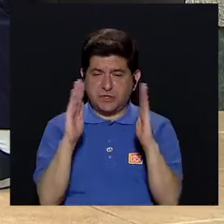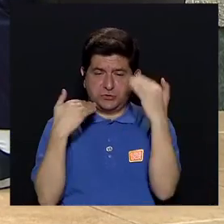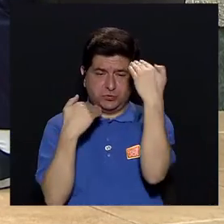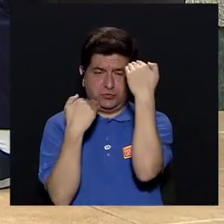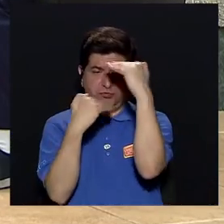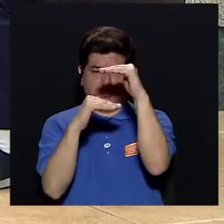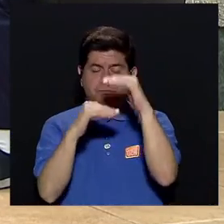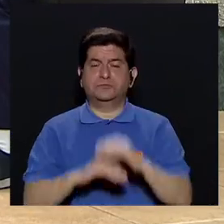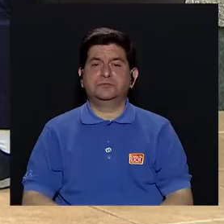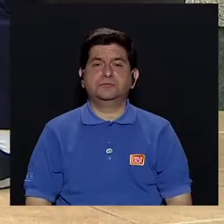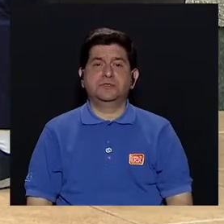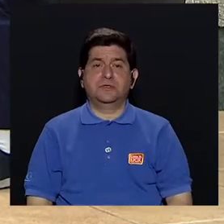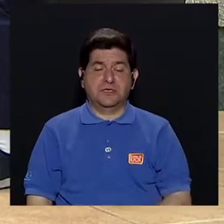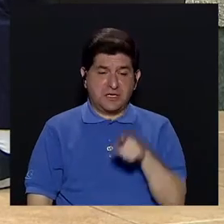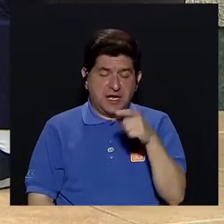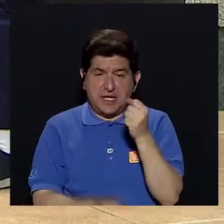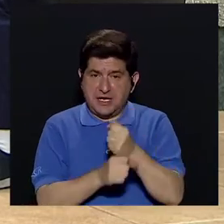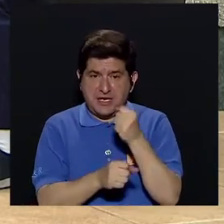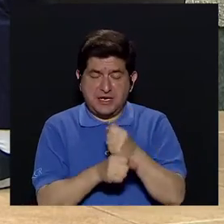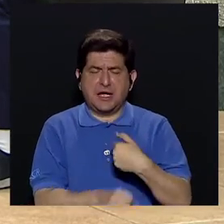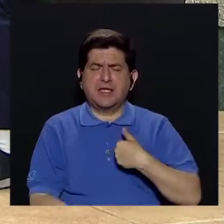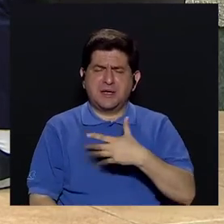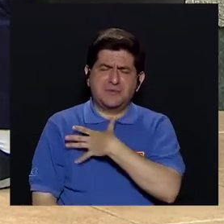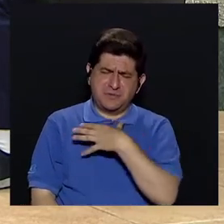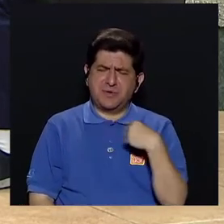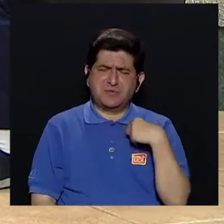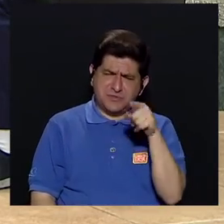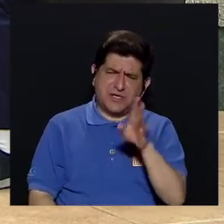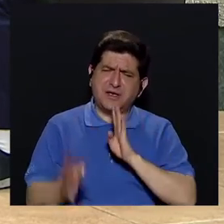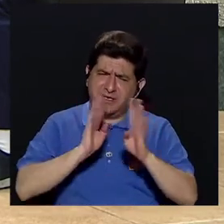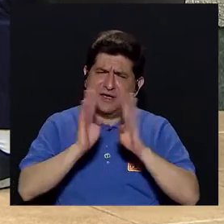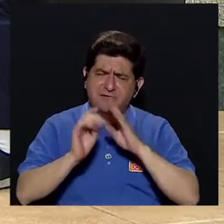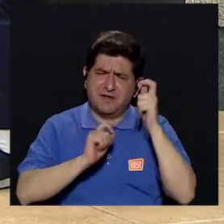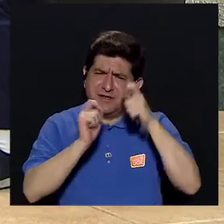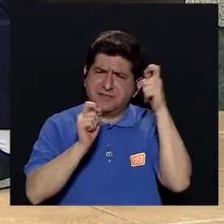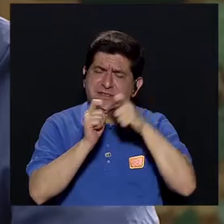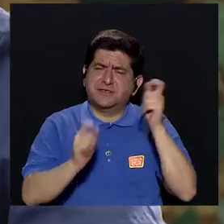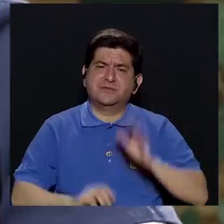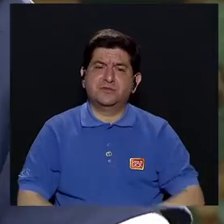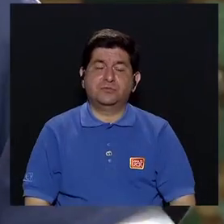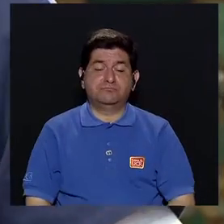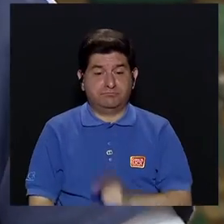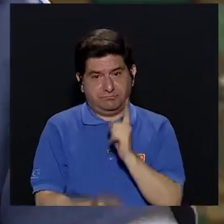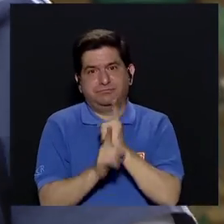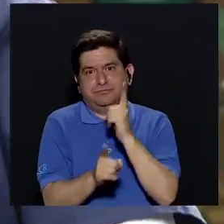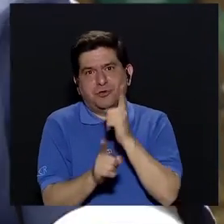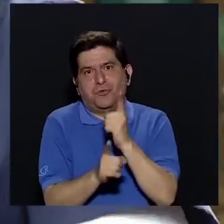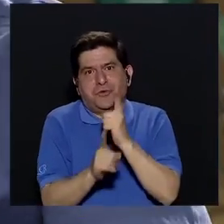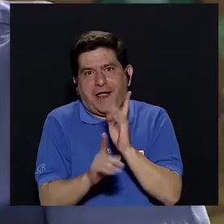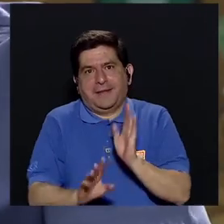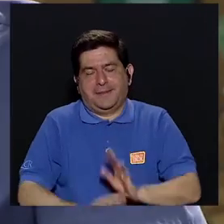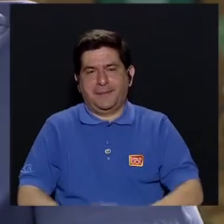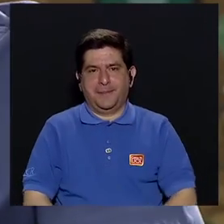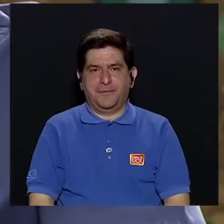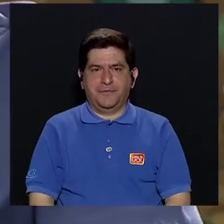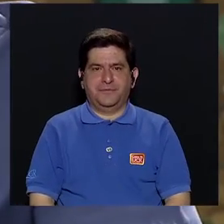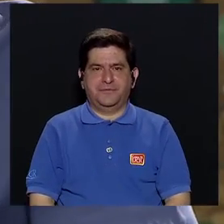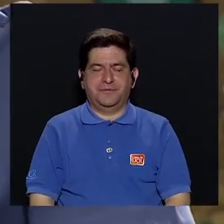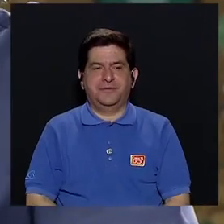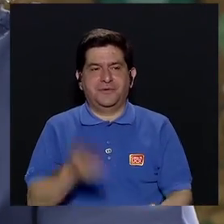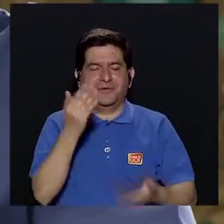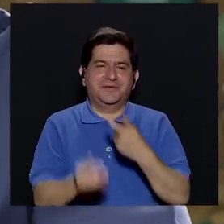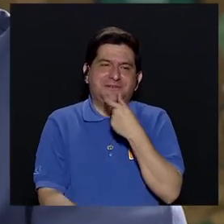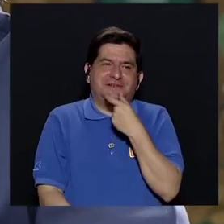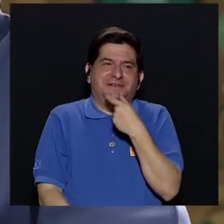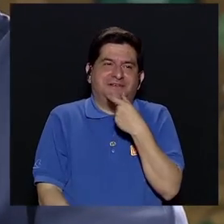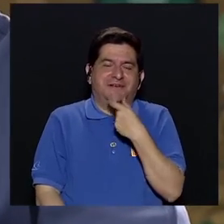muy limitado en el que trabajan, y no sé, me gustaría que usted se refiriera a eso. Pues correcto, de manera